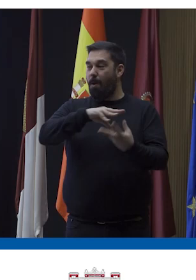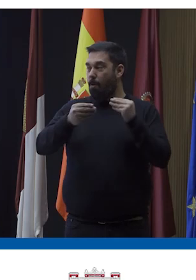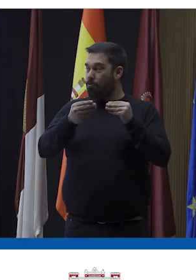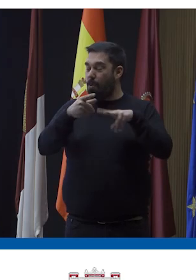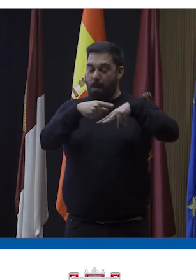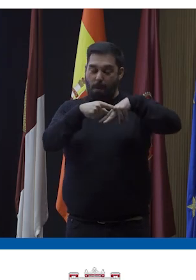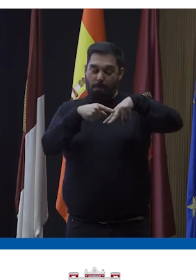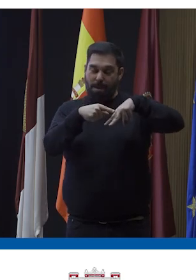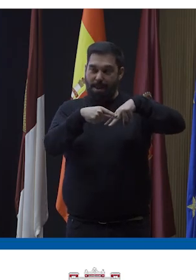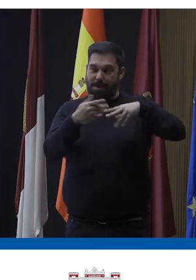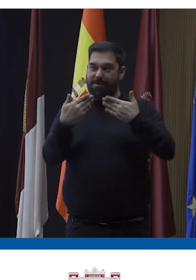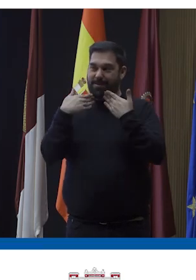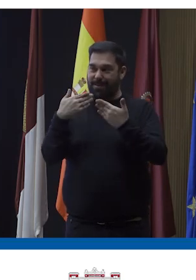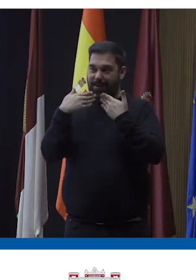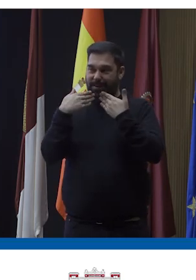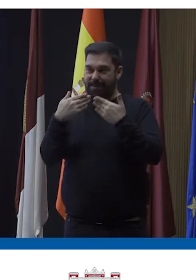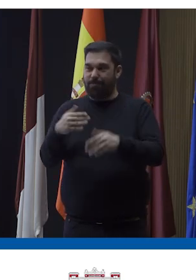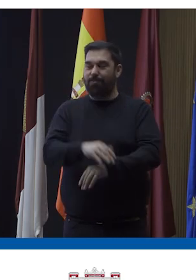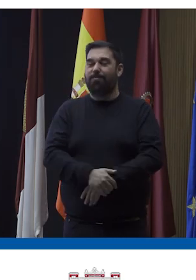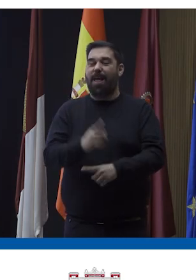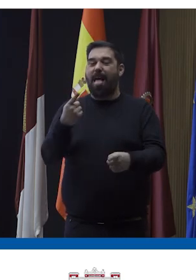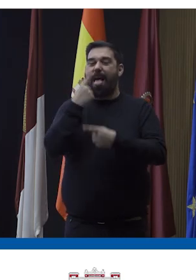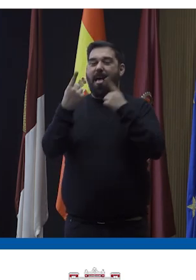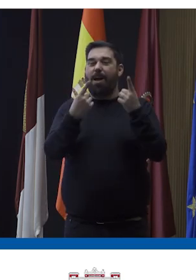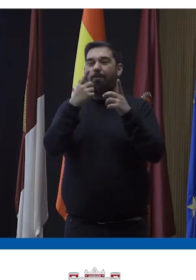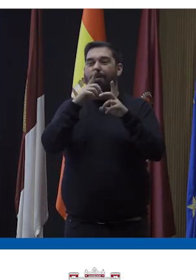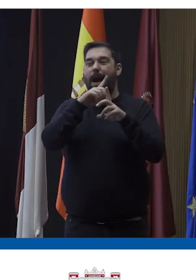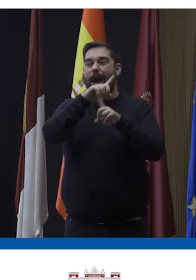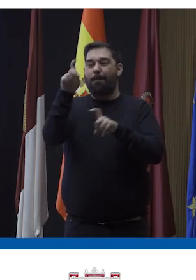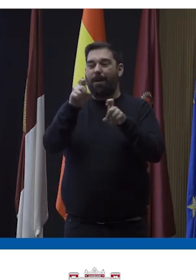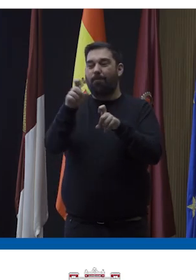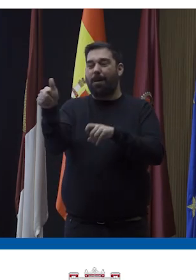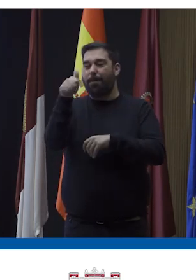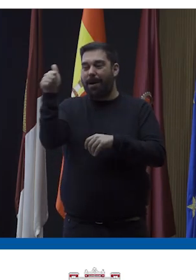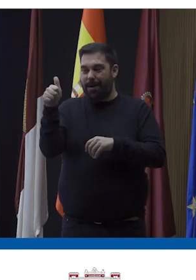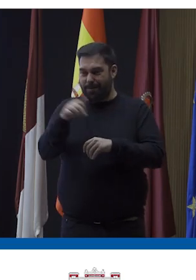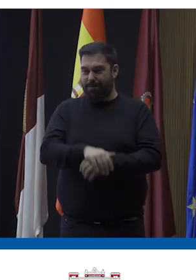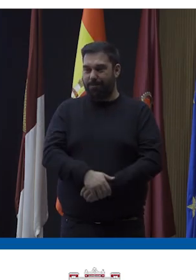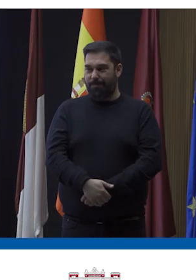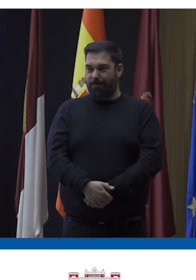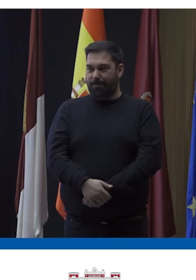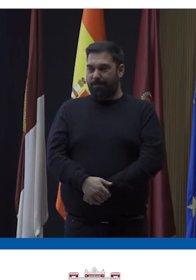Más preguntas. nada. A ver, ¿hay alguna más? ¿Sí?